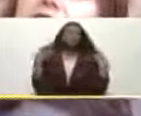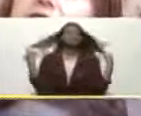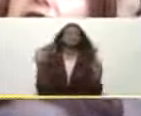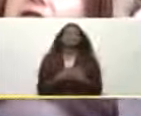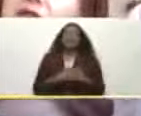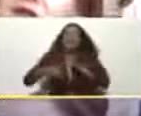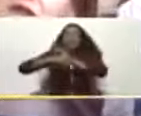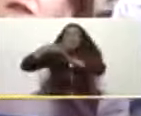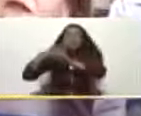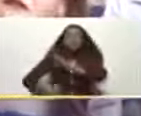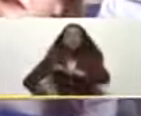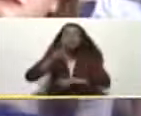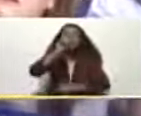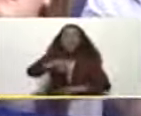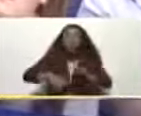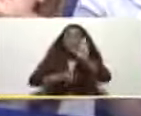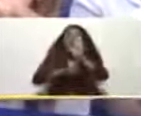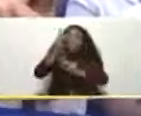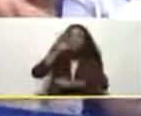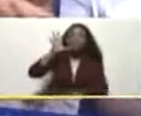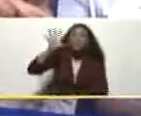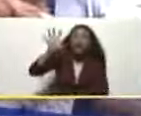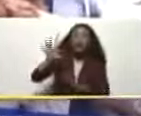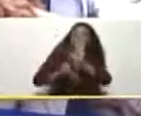en el derecho al desarrollo.